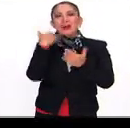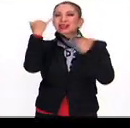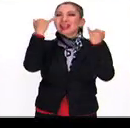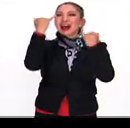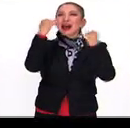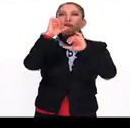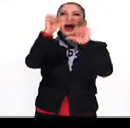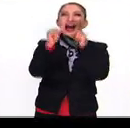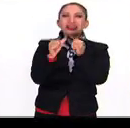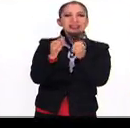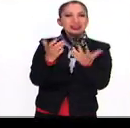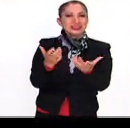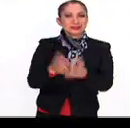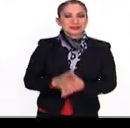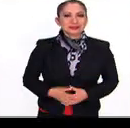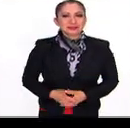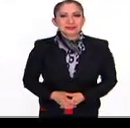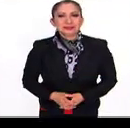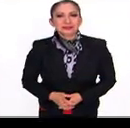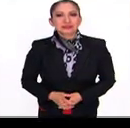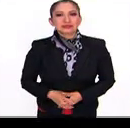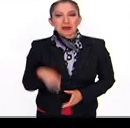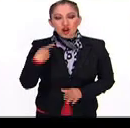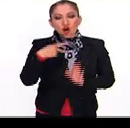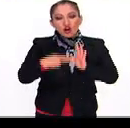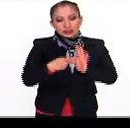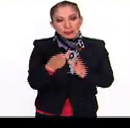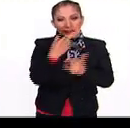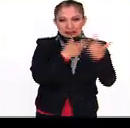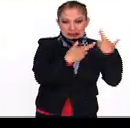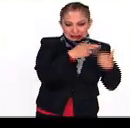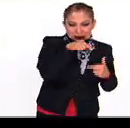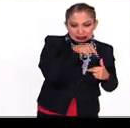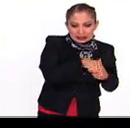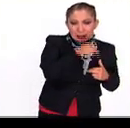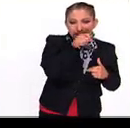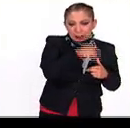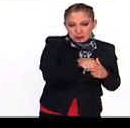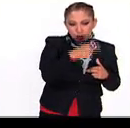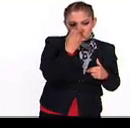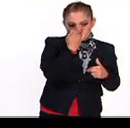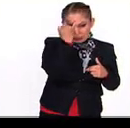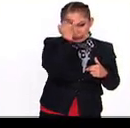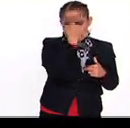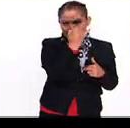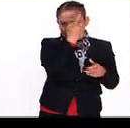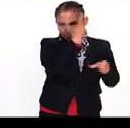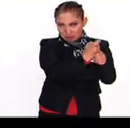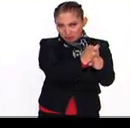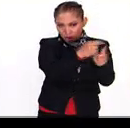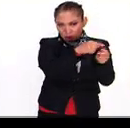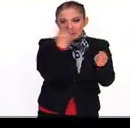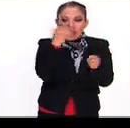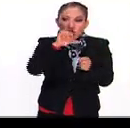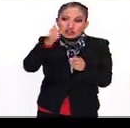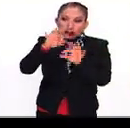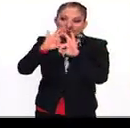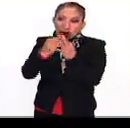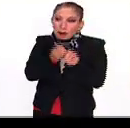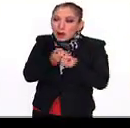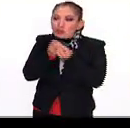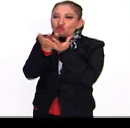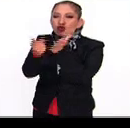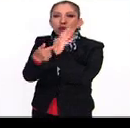tiene sobre un artista visual. Sí, pero volvemos a lo mismo, a lo que has dicho. A partir de una propuesta inicial, busca otras formas